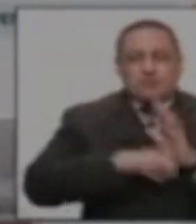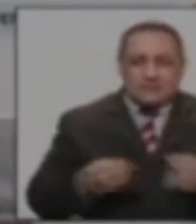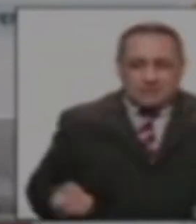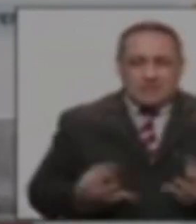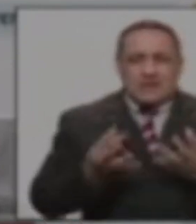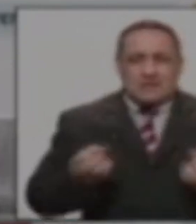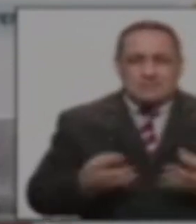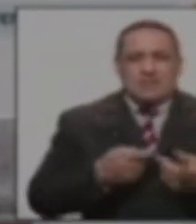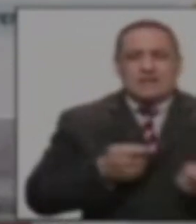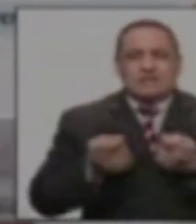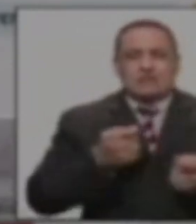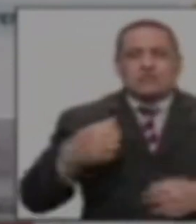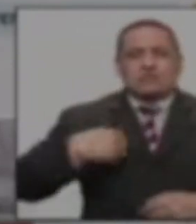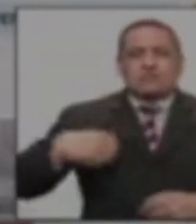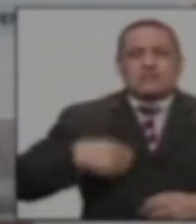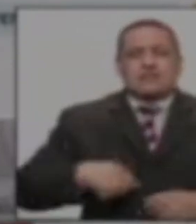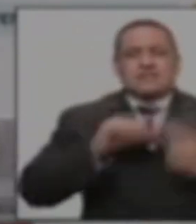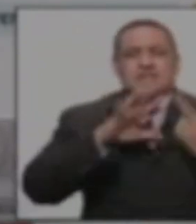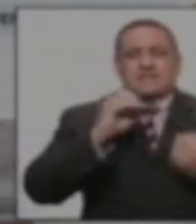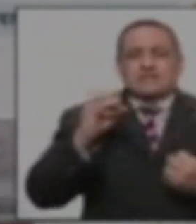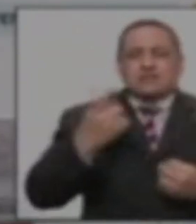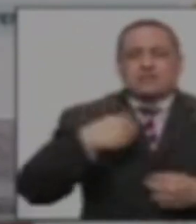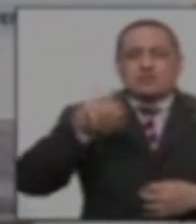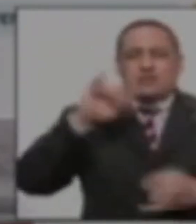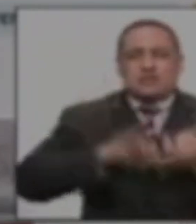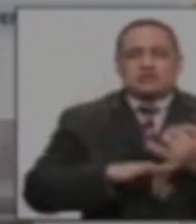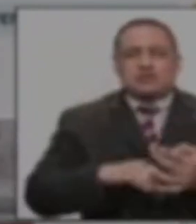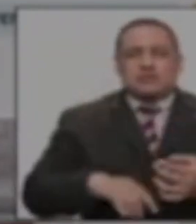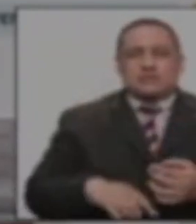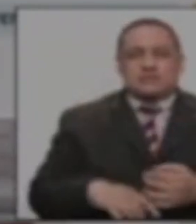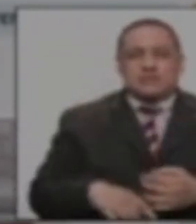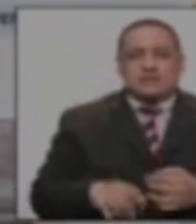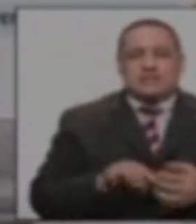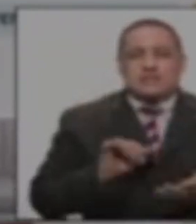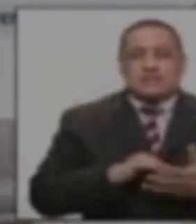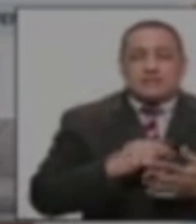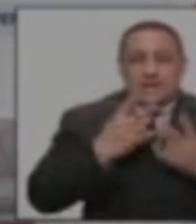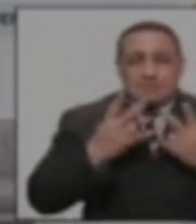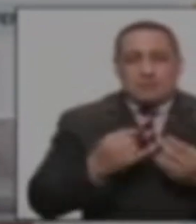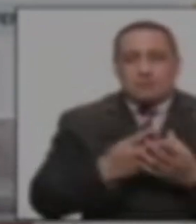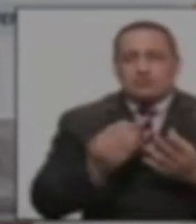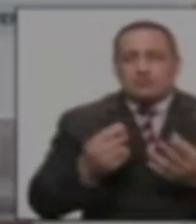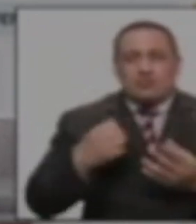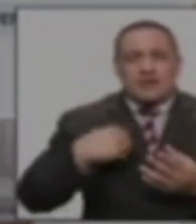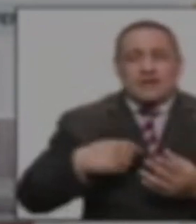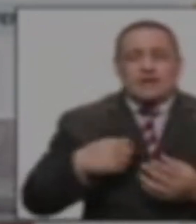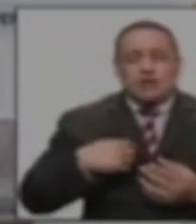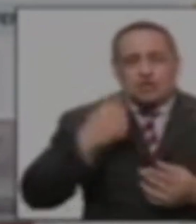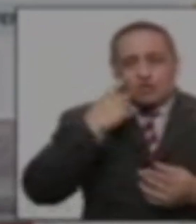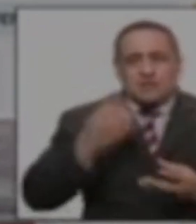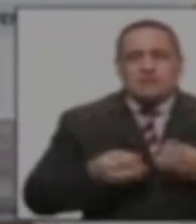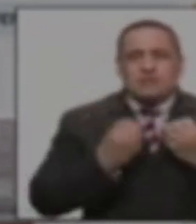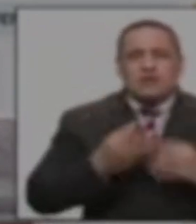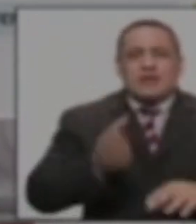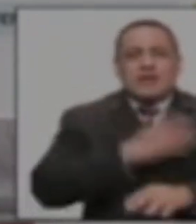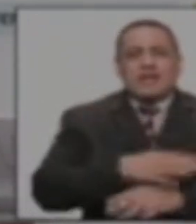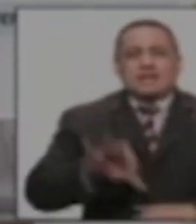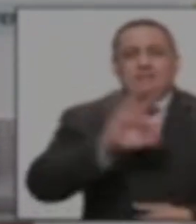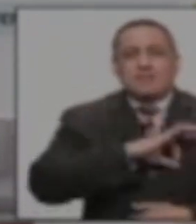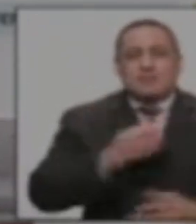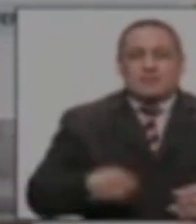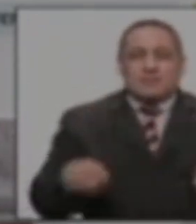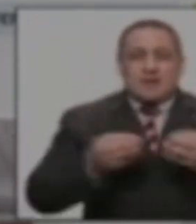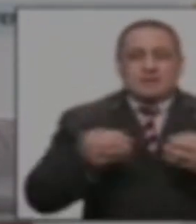incentivos a la gestión municipal de 700 millones de soles que los cuando hablan con los alcaldes los reconocen mucho porque premia a los más